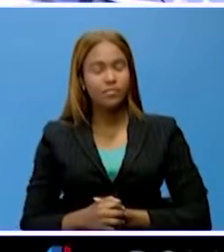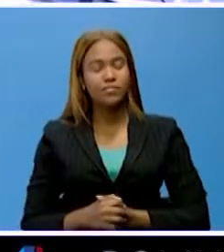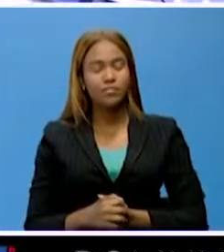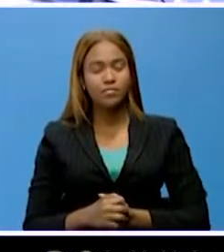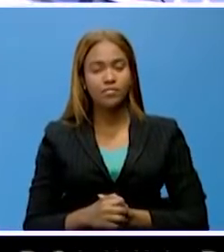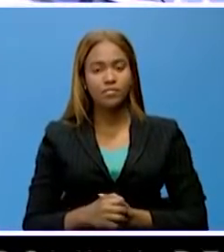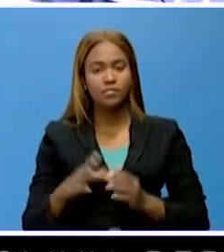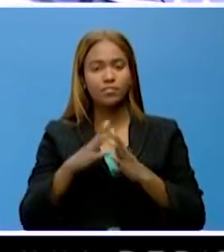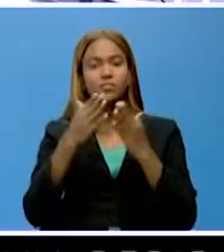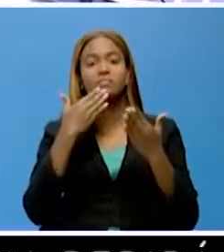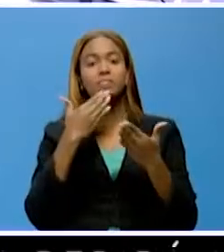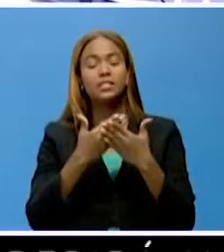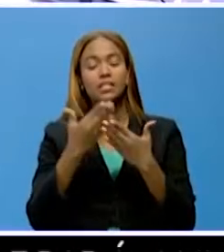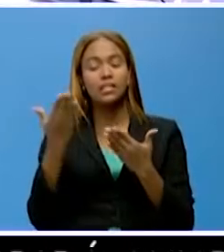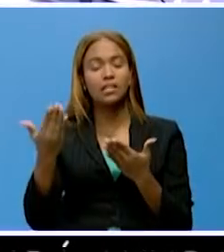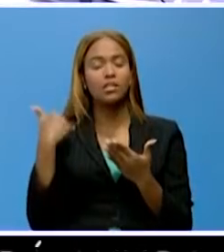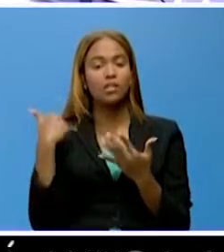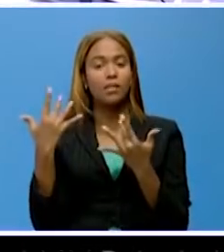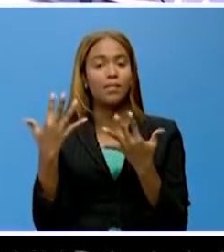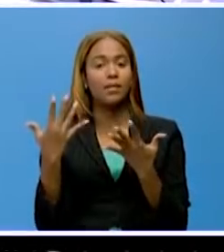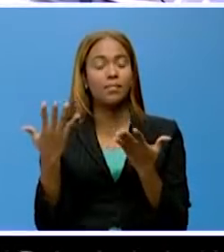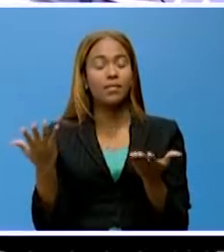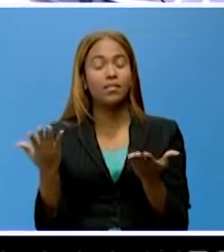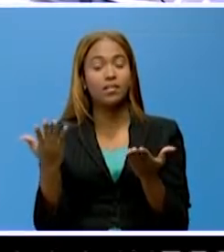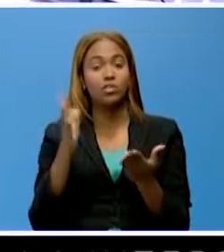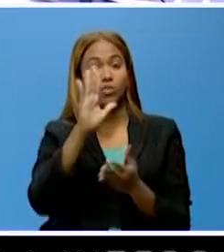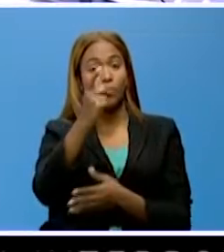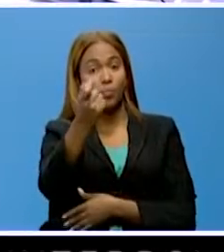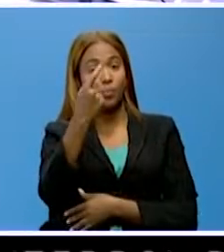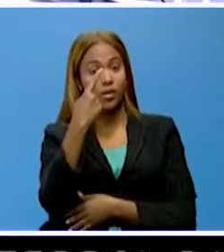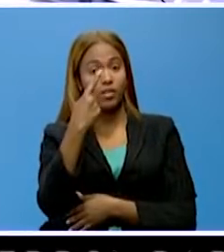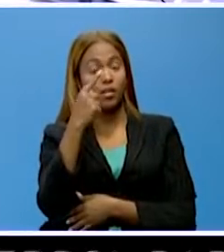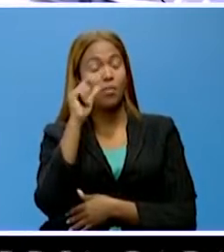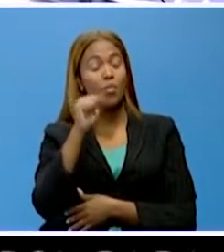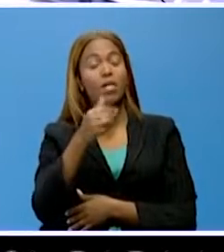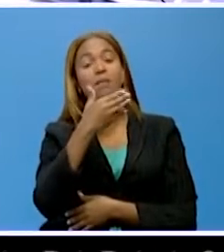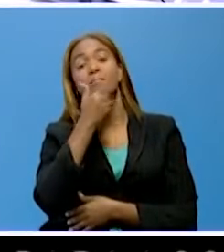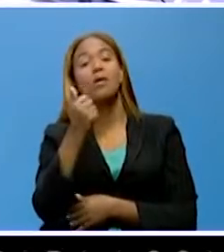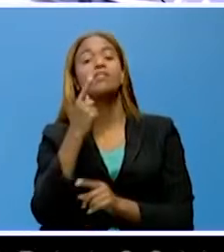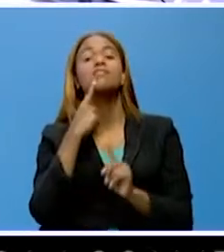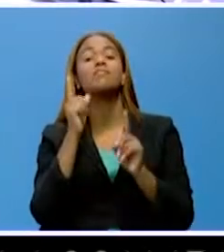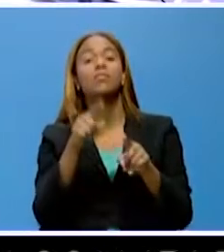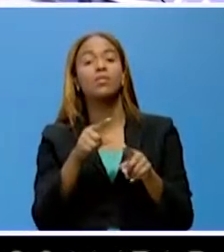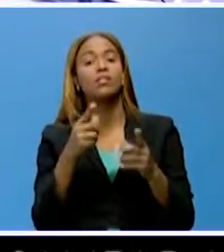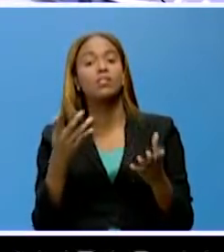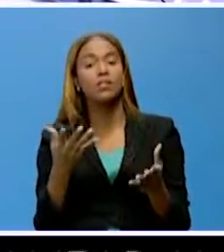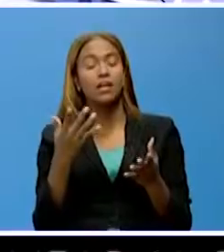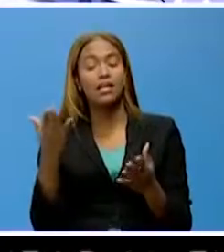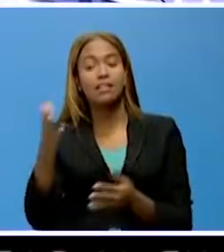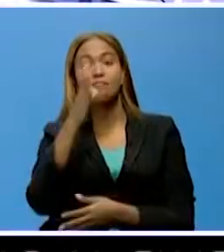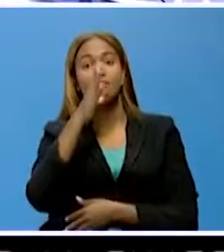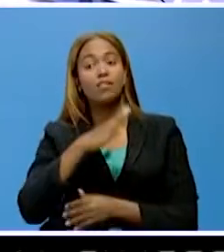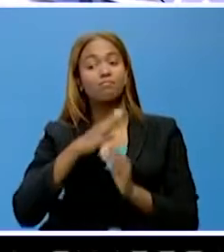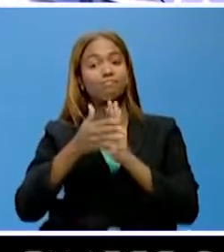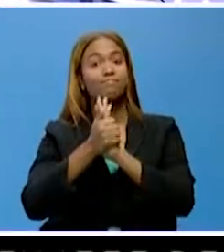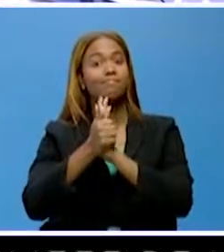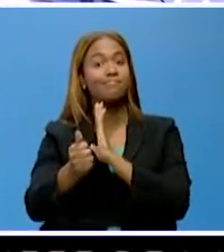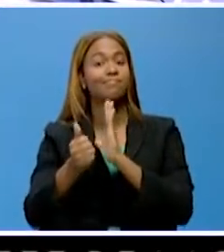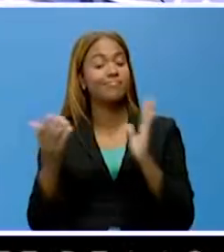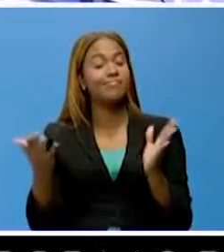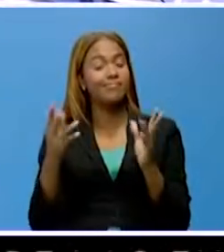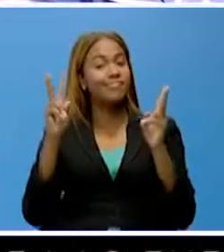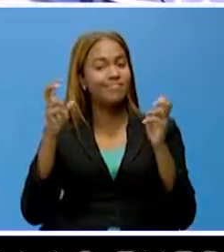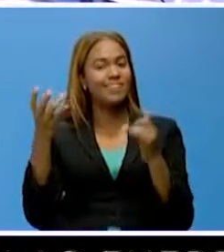bien, ahí está entonces. Esperamos que su pregunta haya encontrado una muy buena respuesta. Esta mujer sabe de todos estos